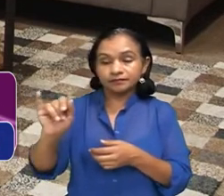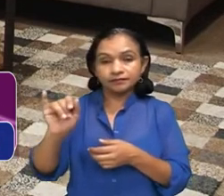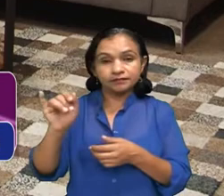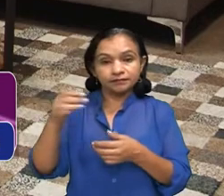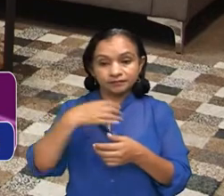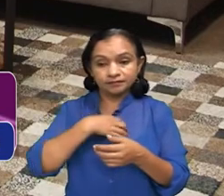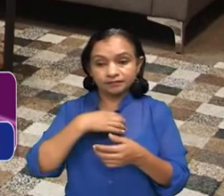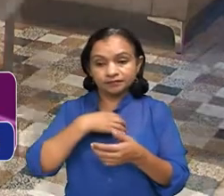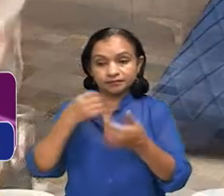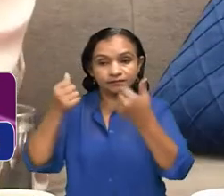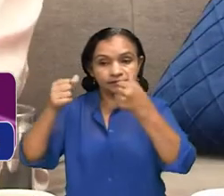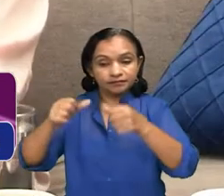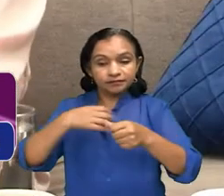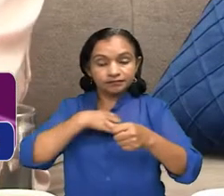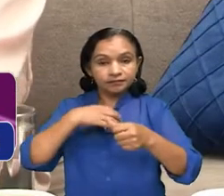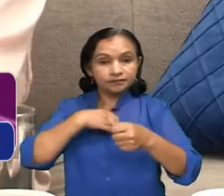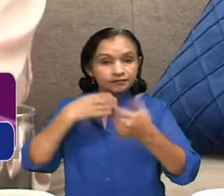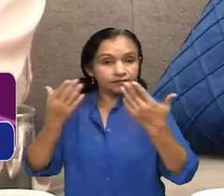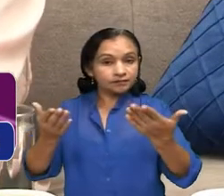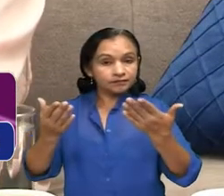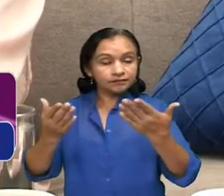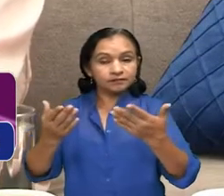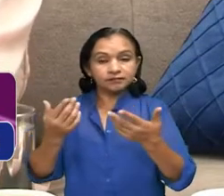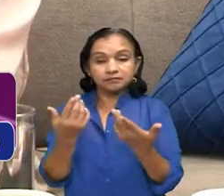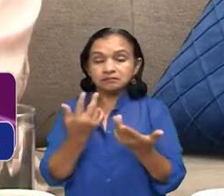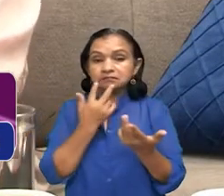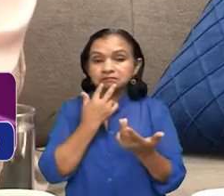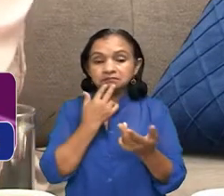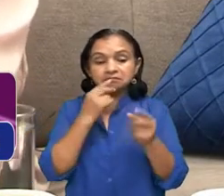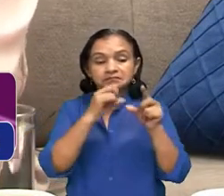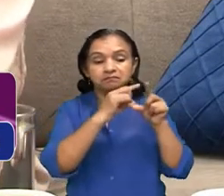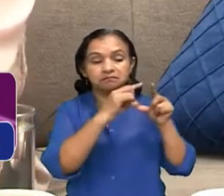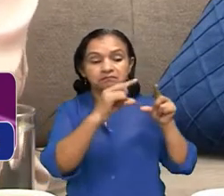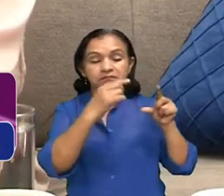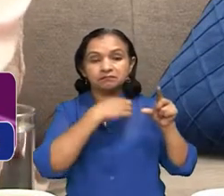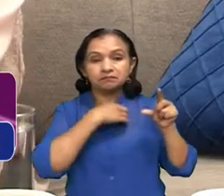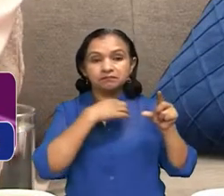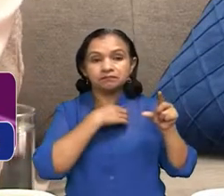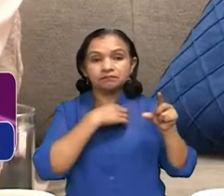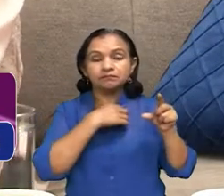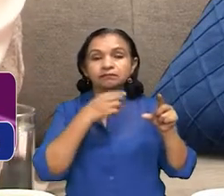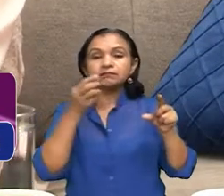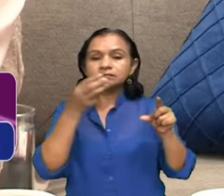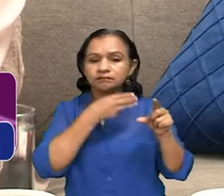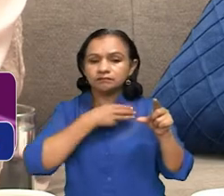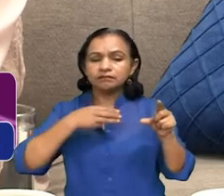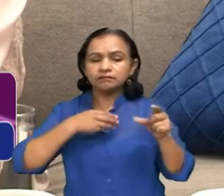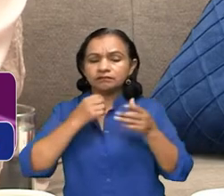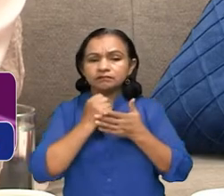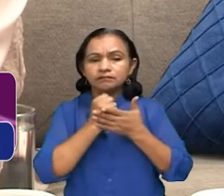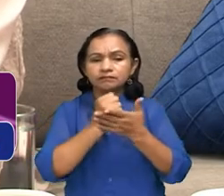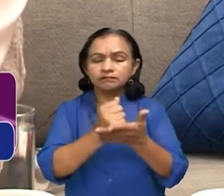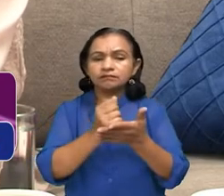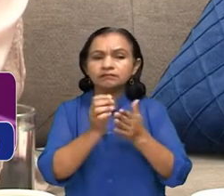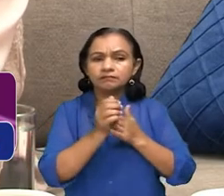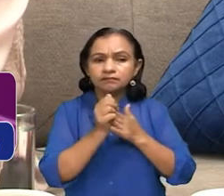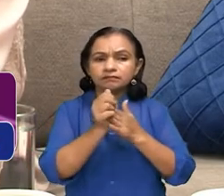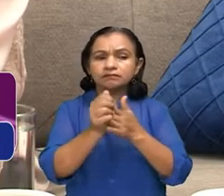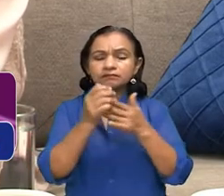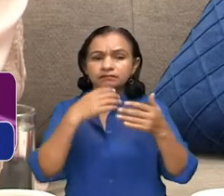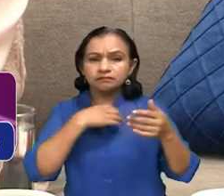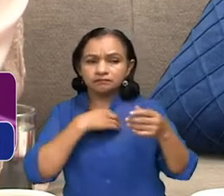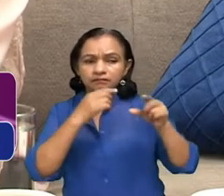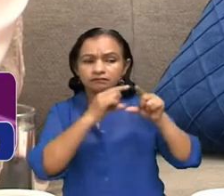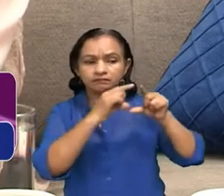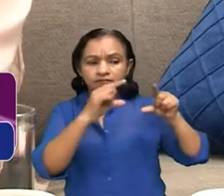sino también si vos no tenés una marca, el ministerio te puede orientar, ¿verdad?, para que vos elabores tu